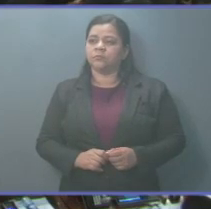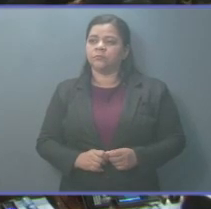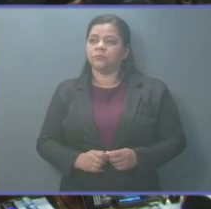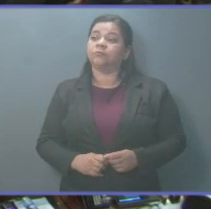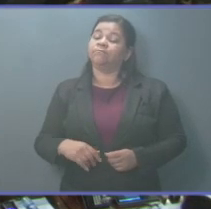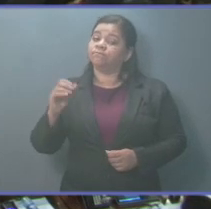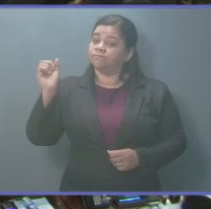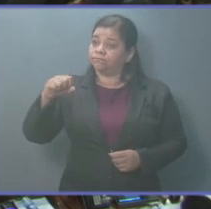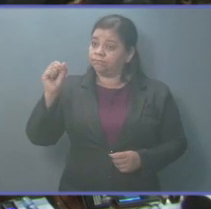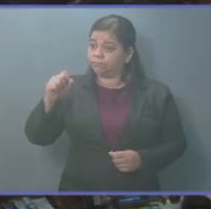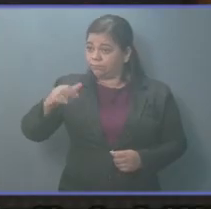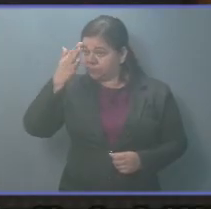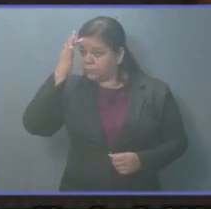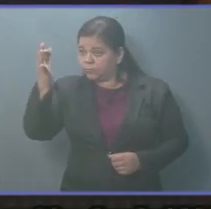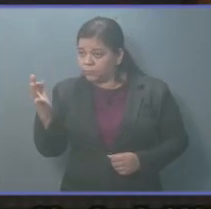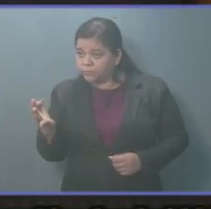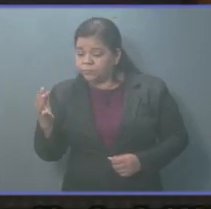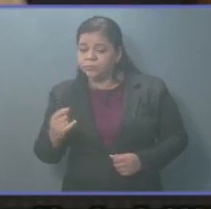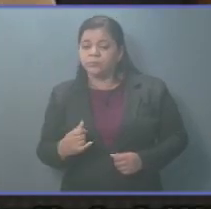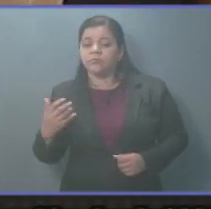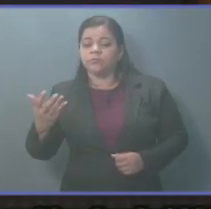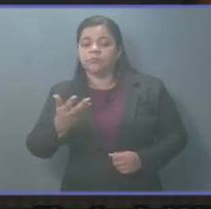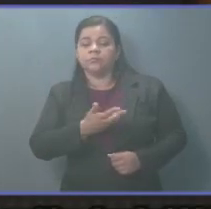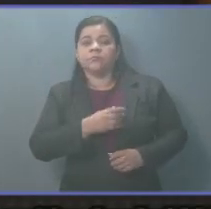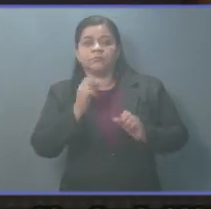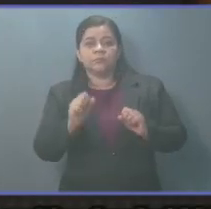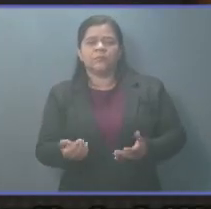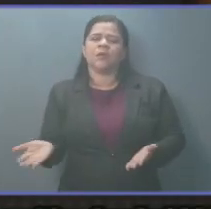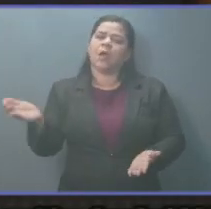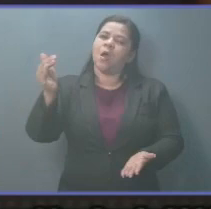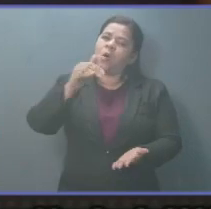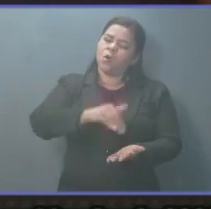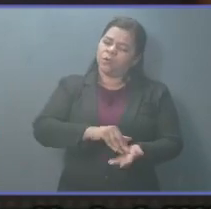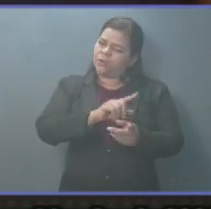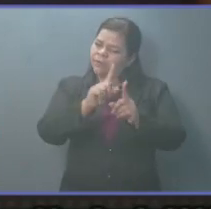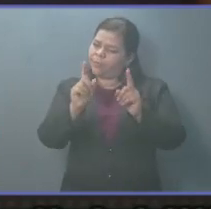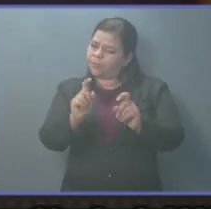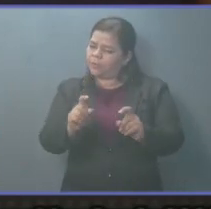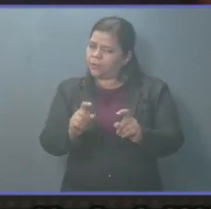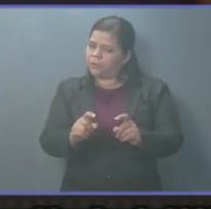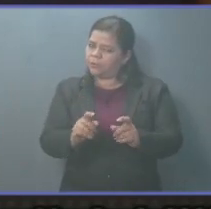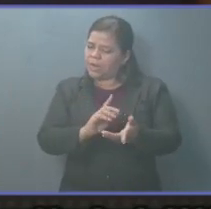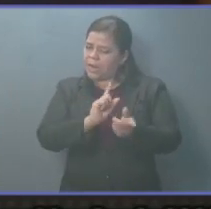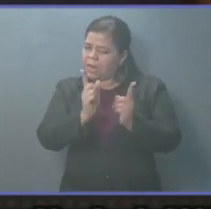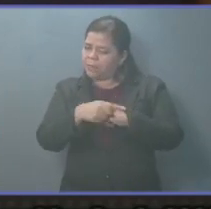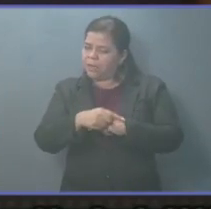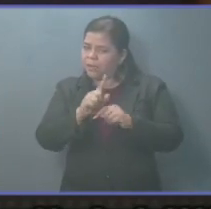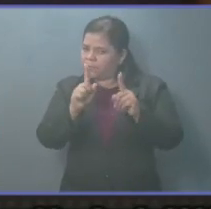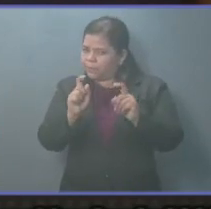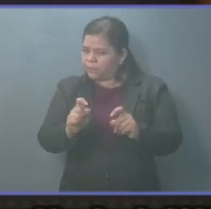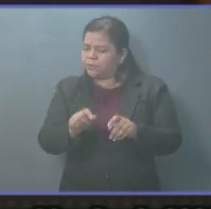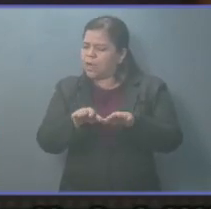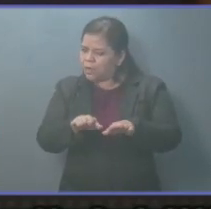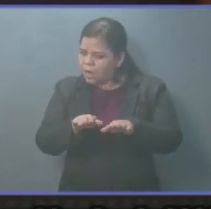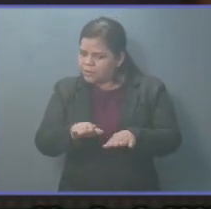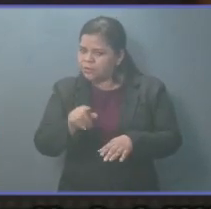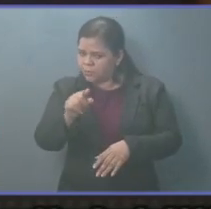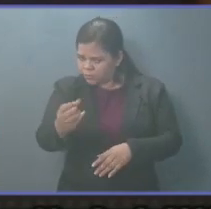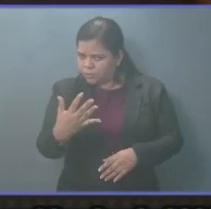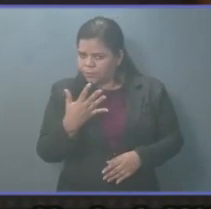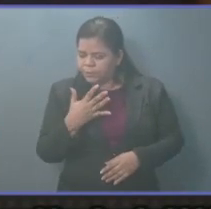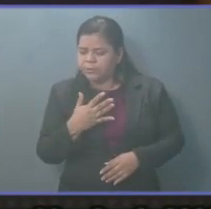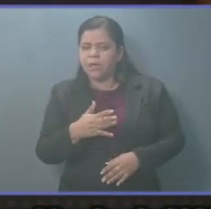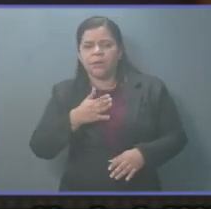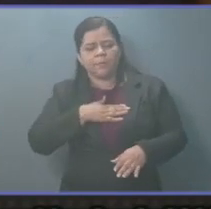Sí, yo creo que habrá que reformular la pregunta. Le agradezco, señor ministro, que me ha respondido. Yo